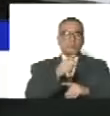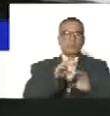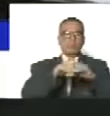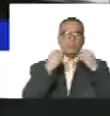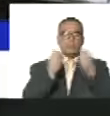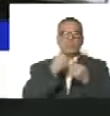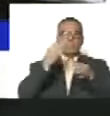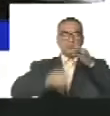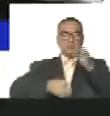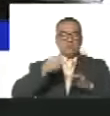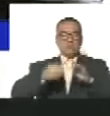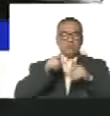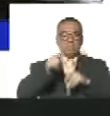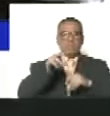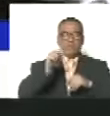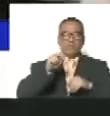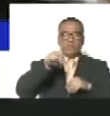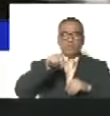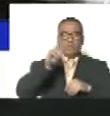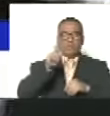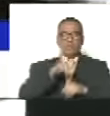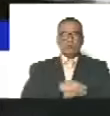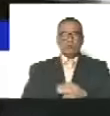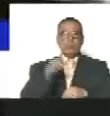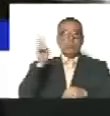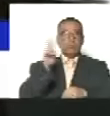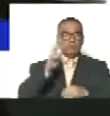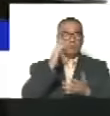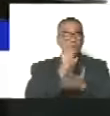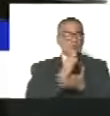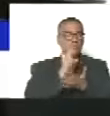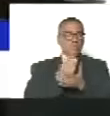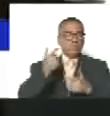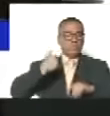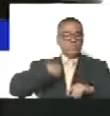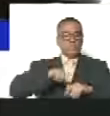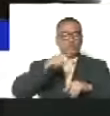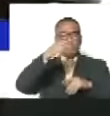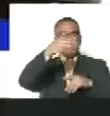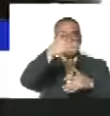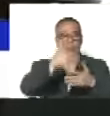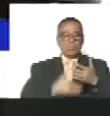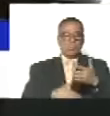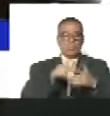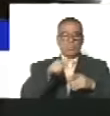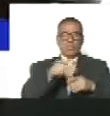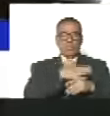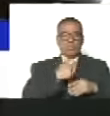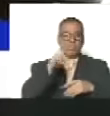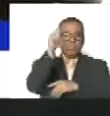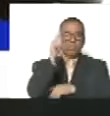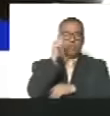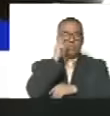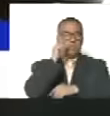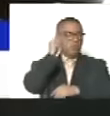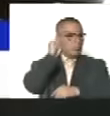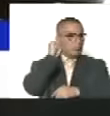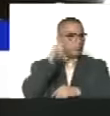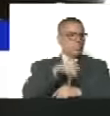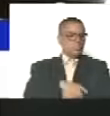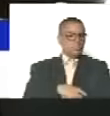de Seguridad de la ONU. Venezuela siempre tiene un estandarte, queridos diputados, queridos